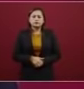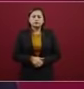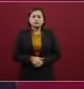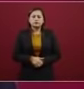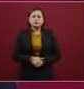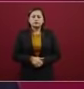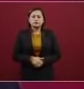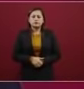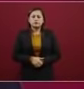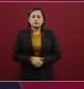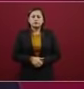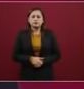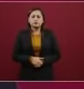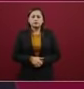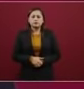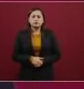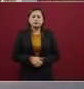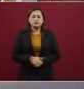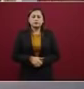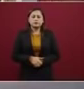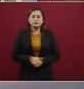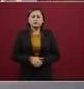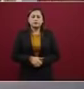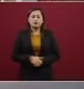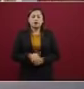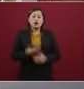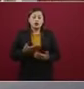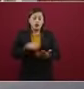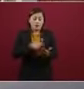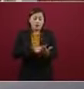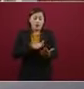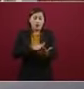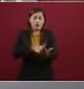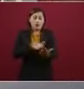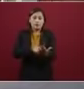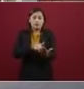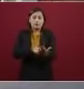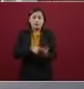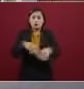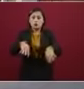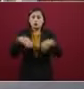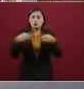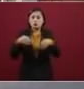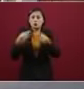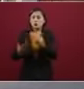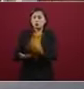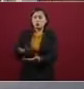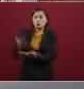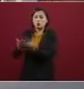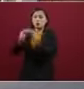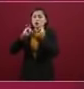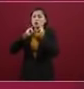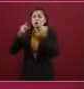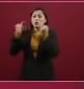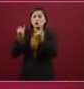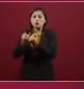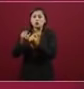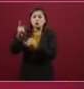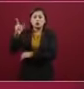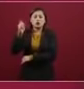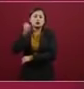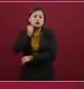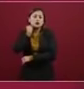en los documentos de trabajo que se presentaron ayer a la Junta de Coordinación Política del Senado. Y